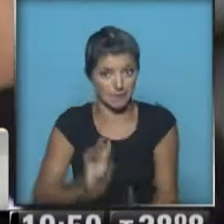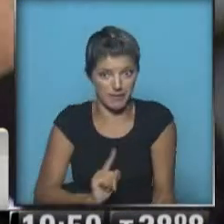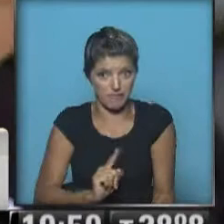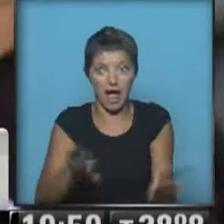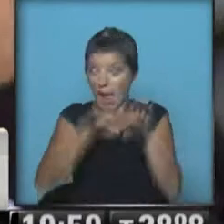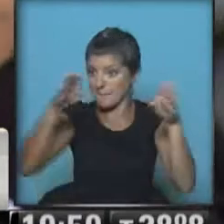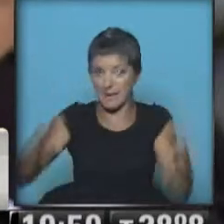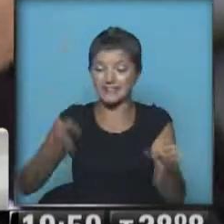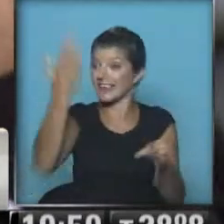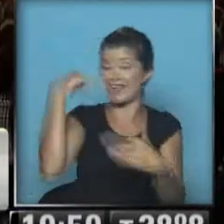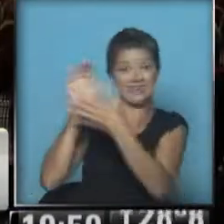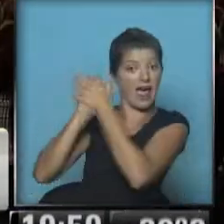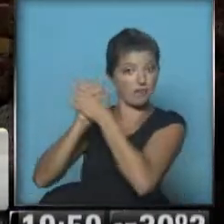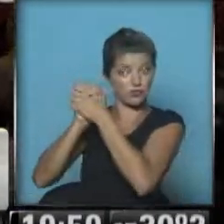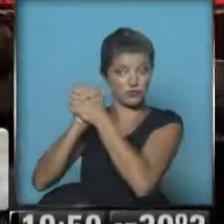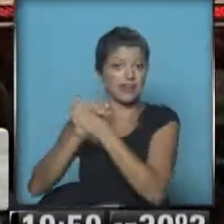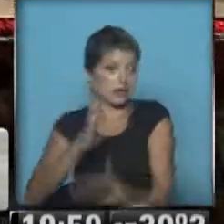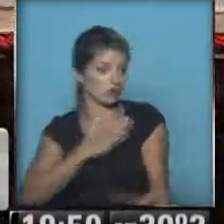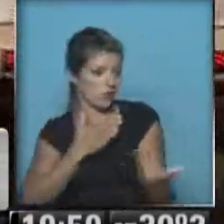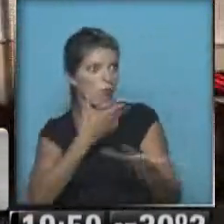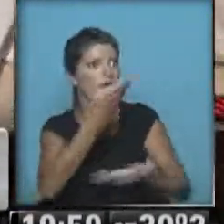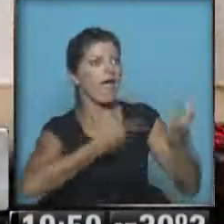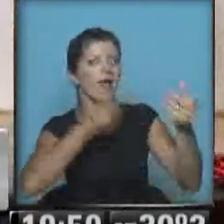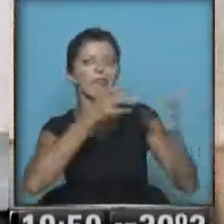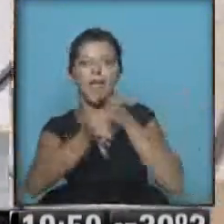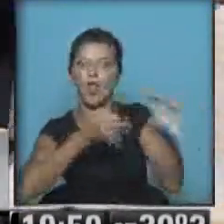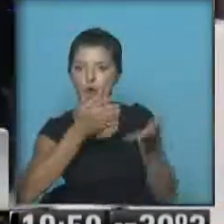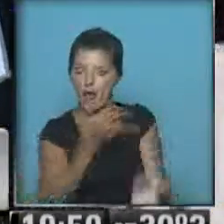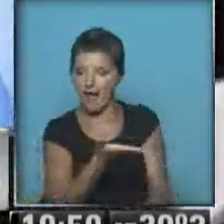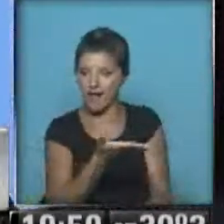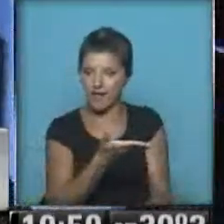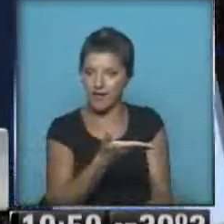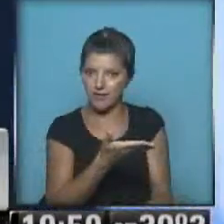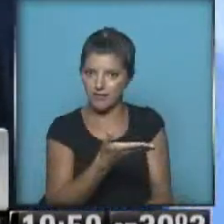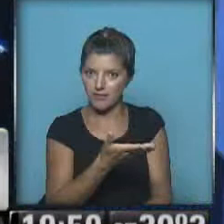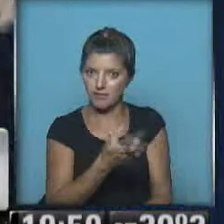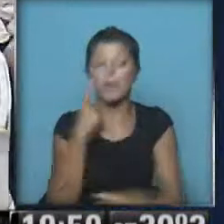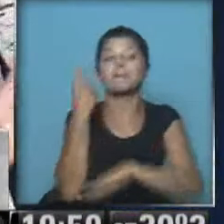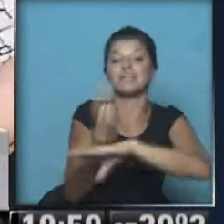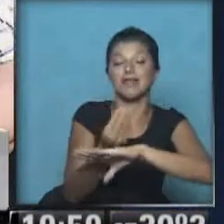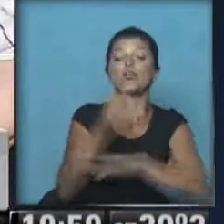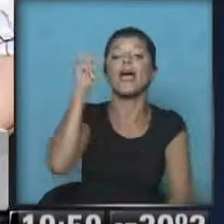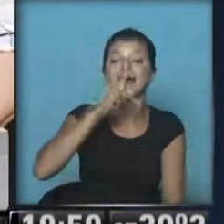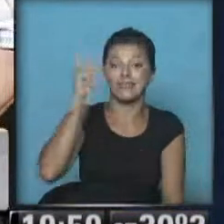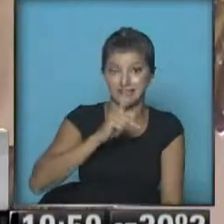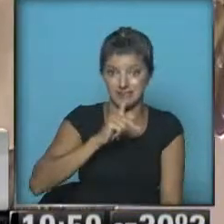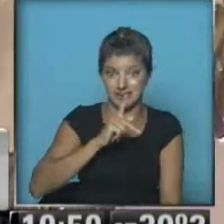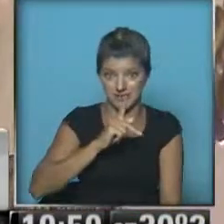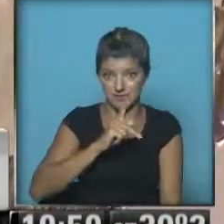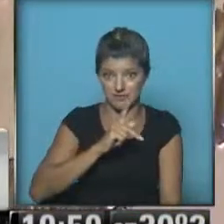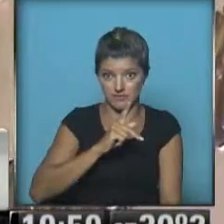que se sentaba Raúl Alfonsín y que yo he tenido oportunidad de hablar en San Pablo en representación de Néstor Kirchner ante